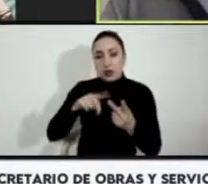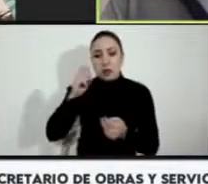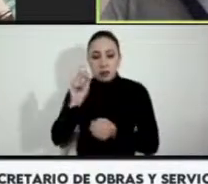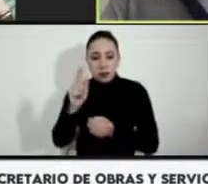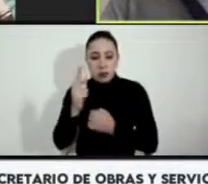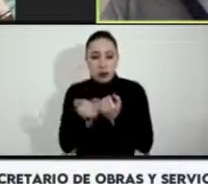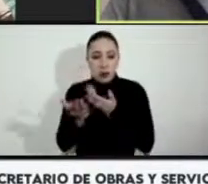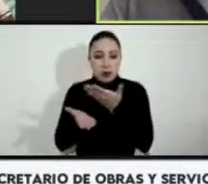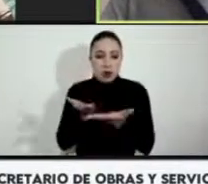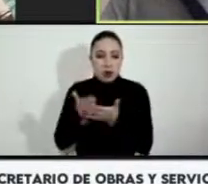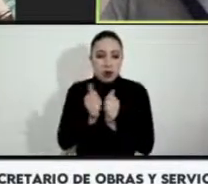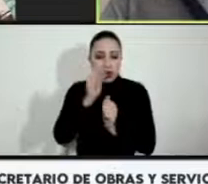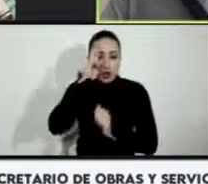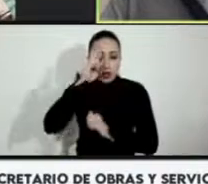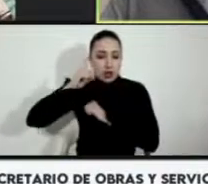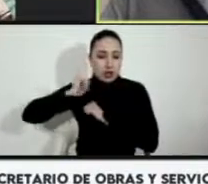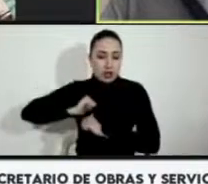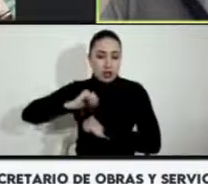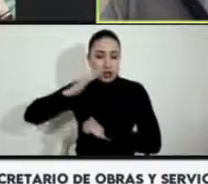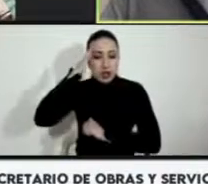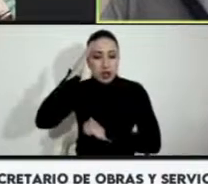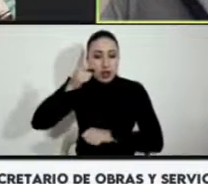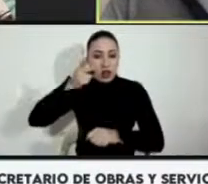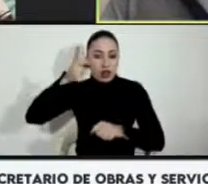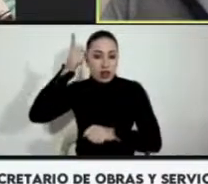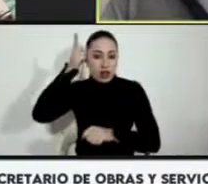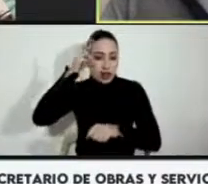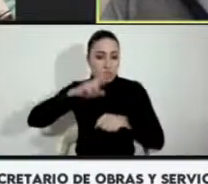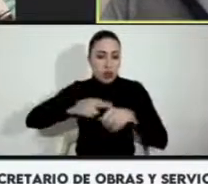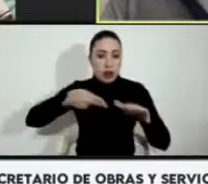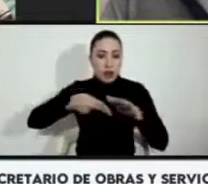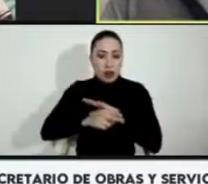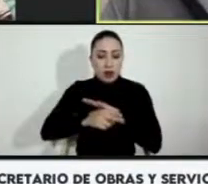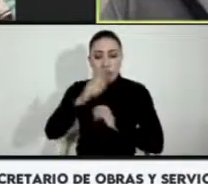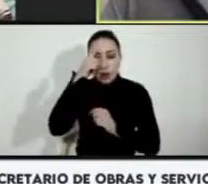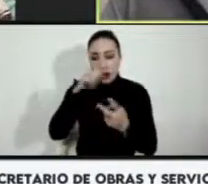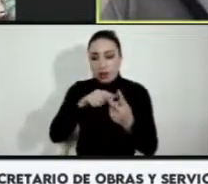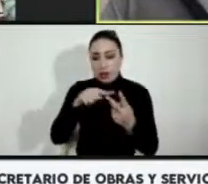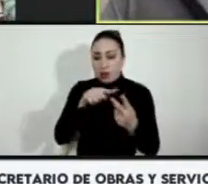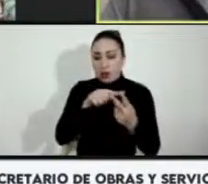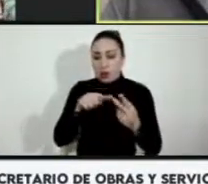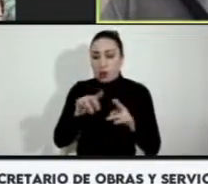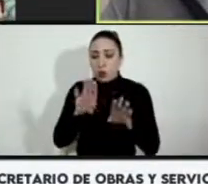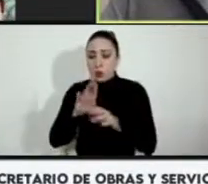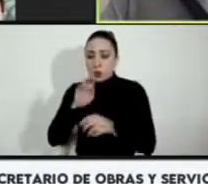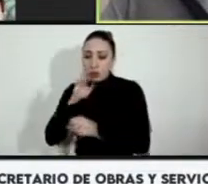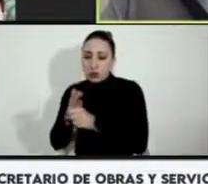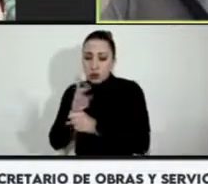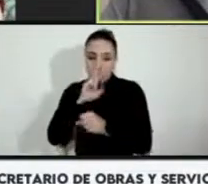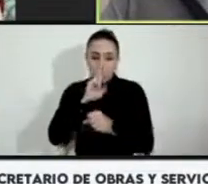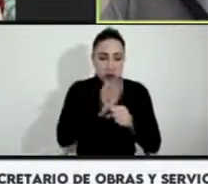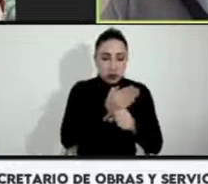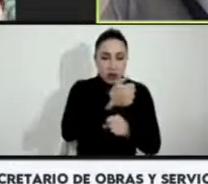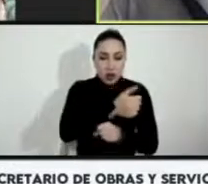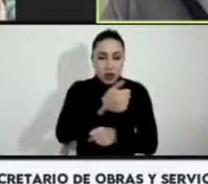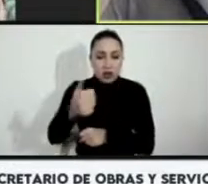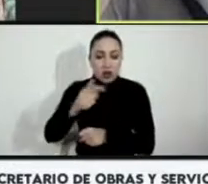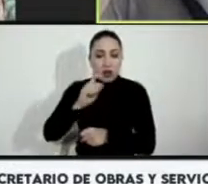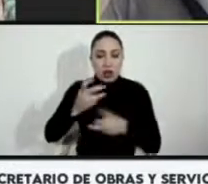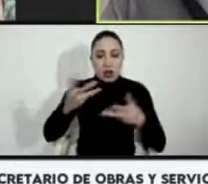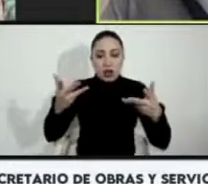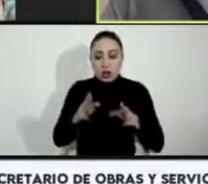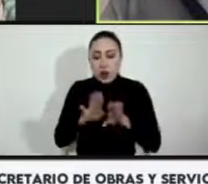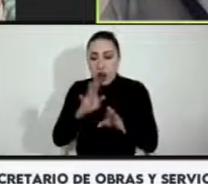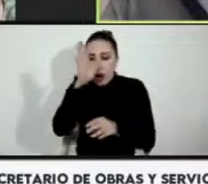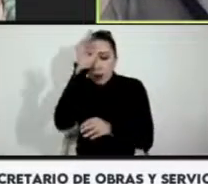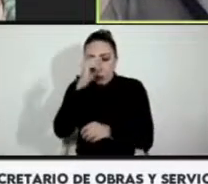de Transporte Colectivo Metro para que, en el ámbito de sus competencias, realicen las acciones necesarias y suficientes a